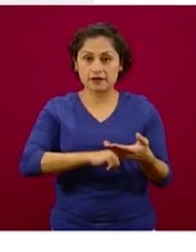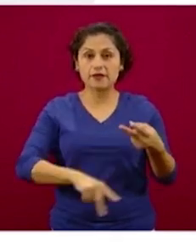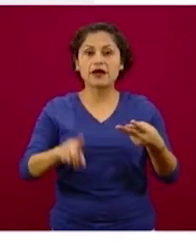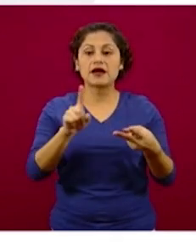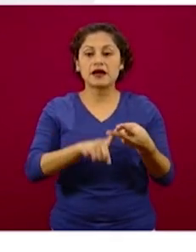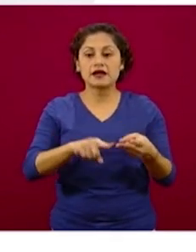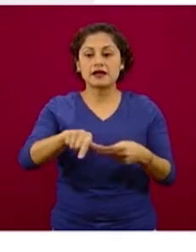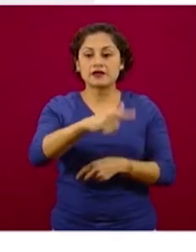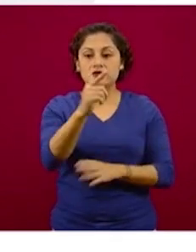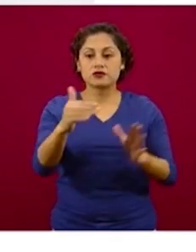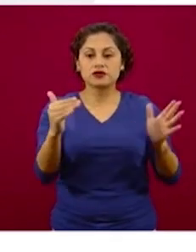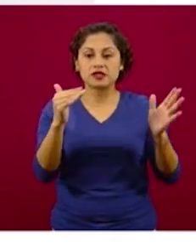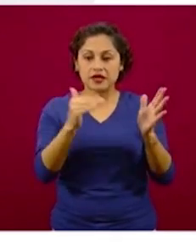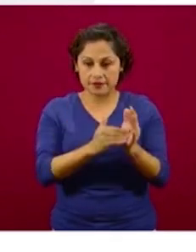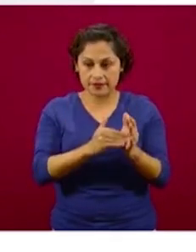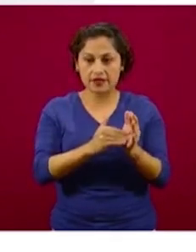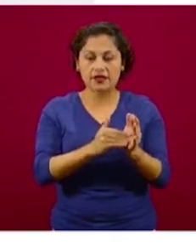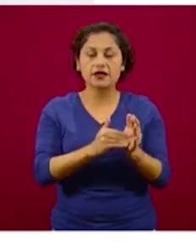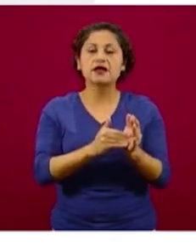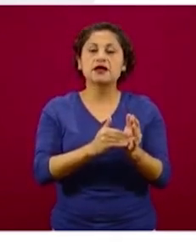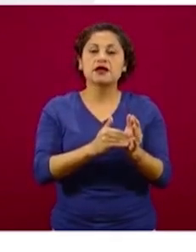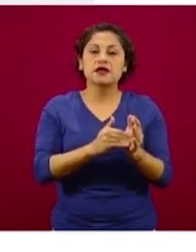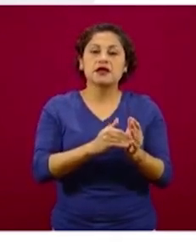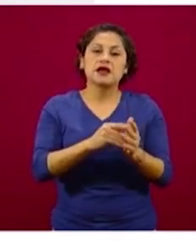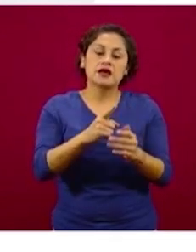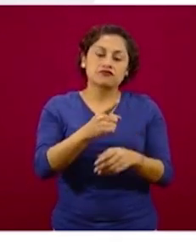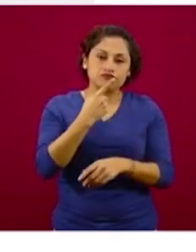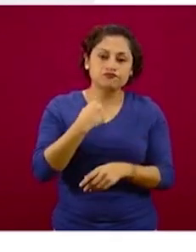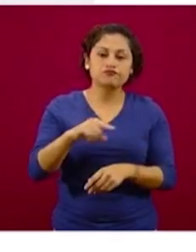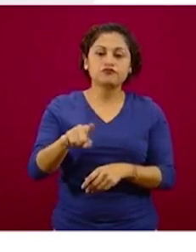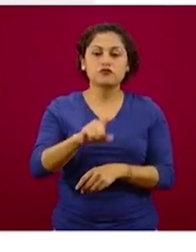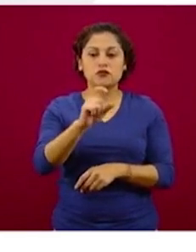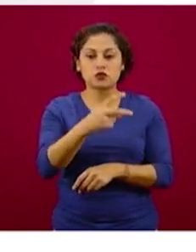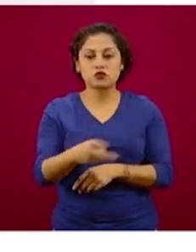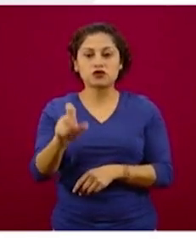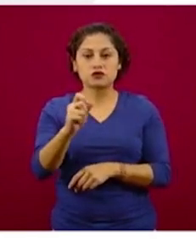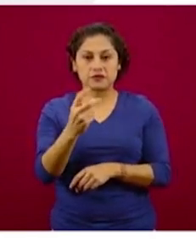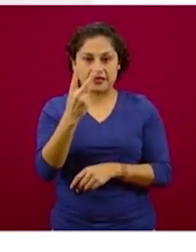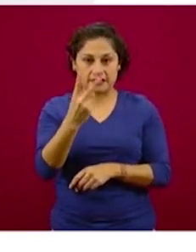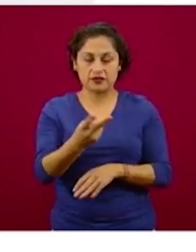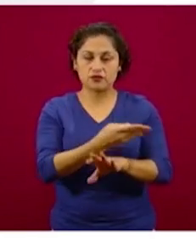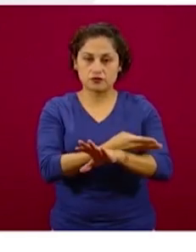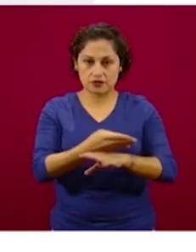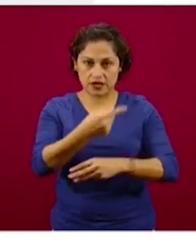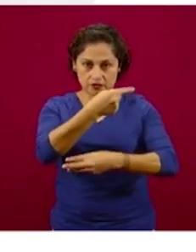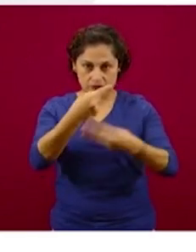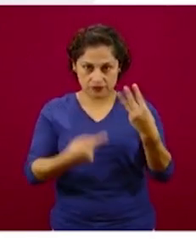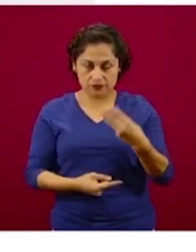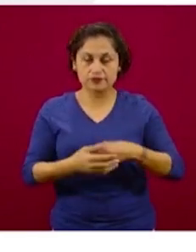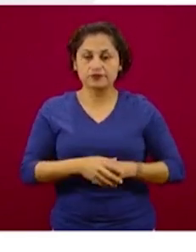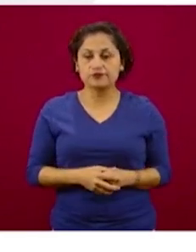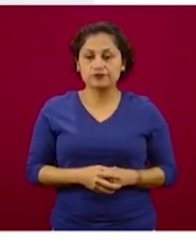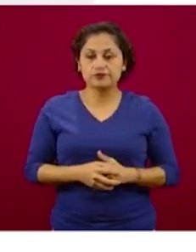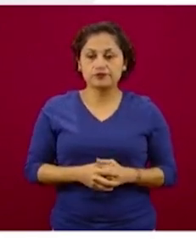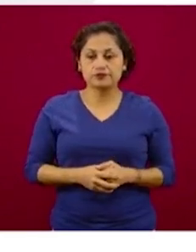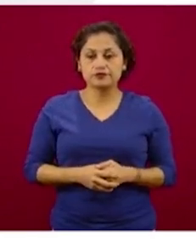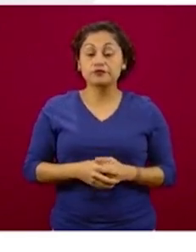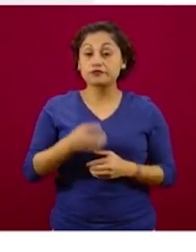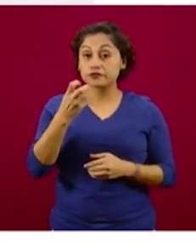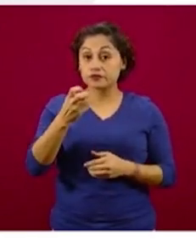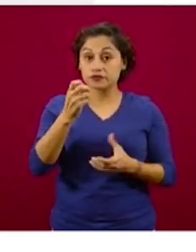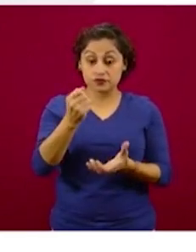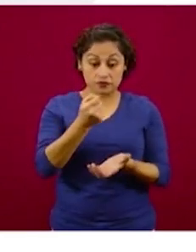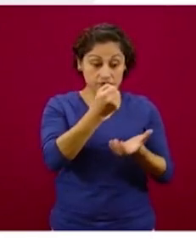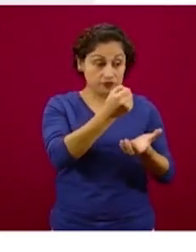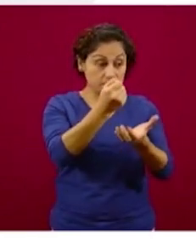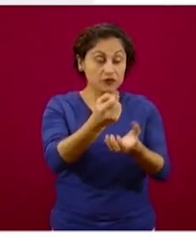especiales y 222 créditos conmemorativos. El monto del recurso es muy importante porque, como ustedes pueden darse cuenta, en los